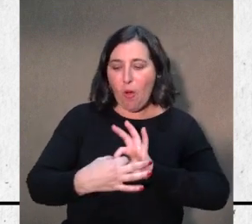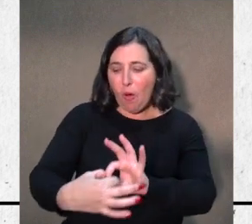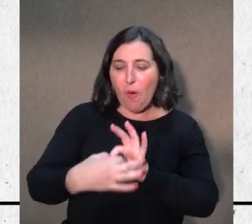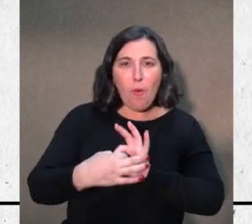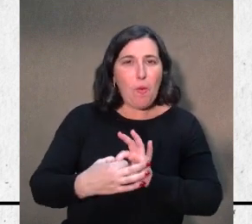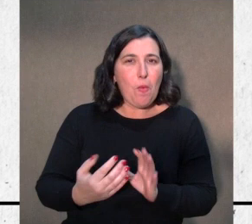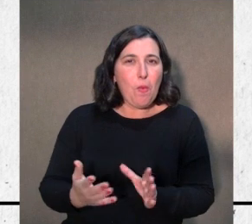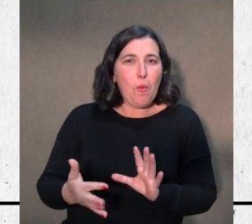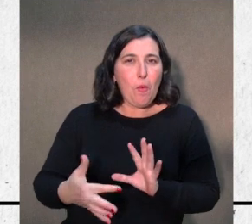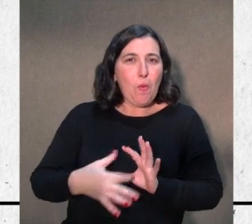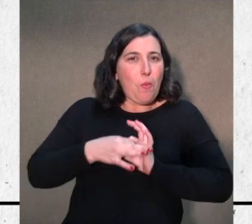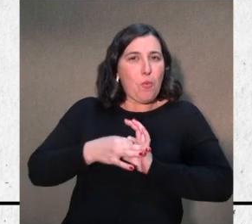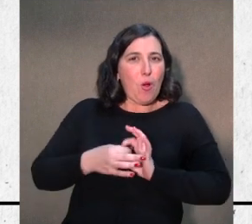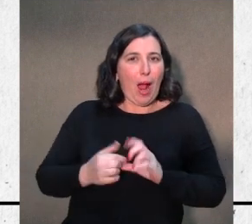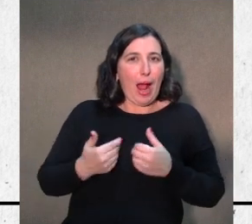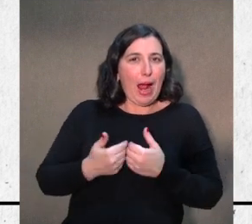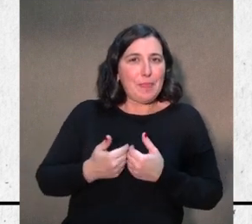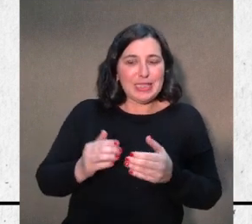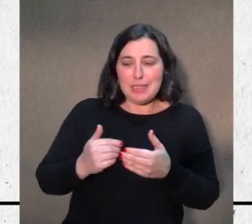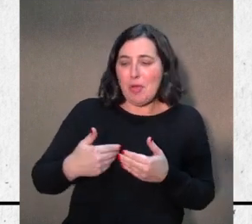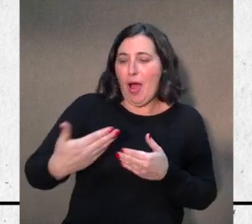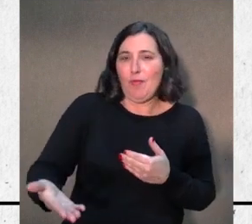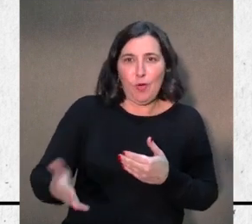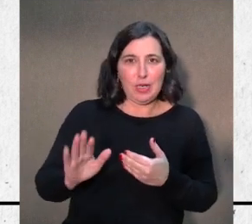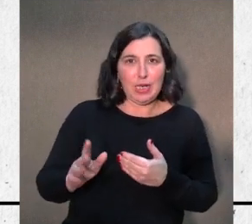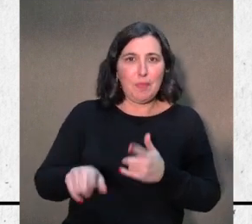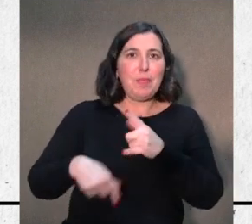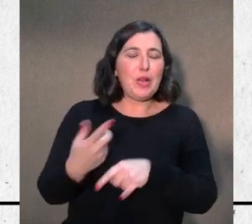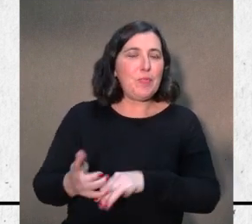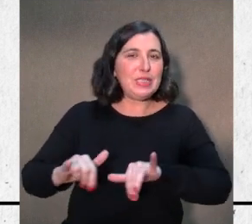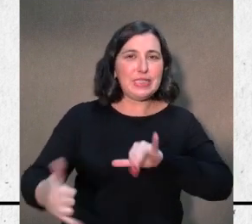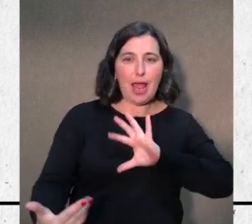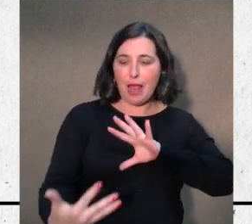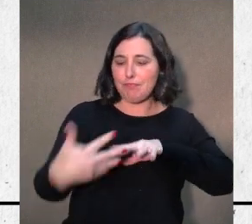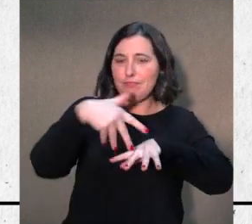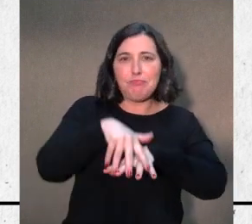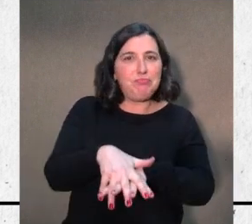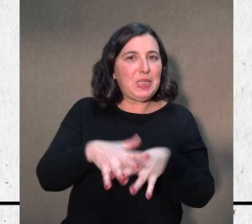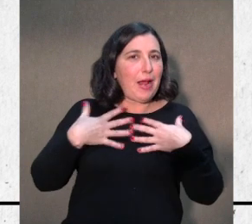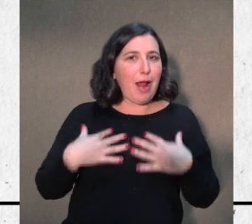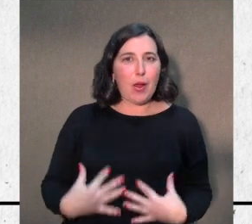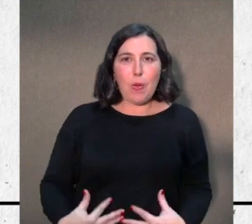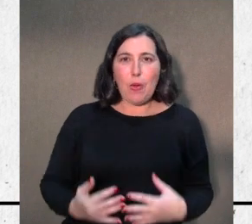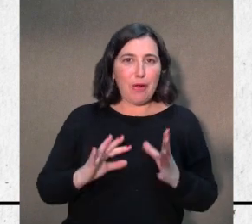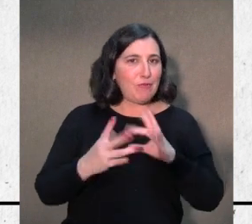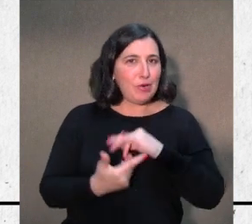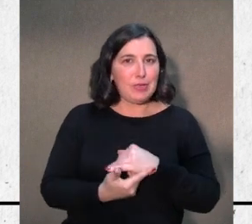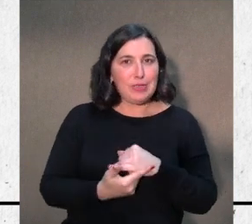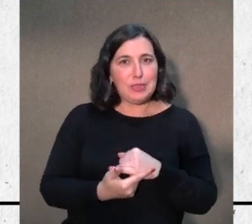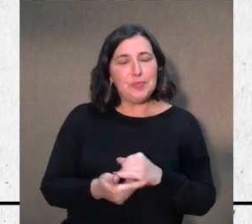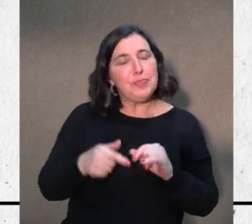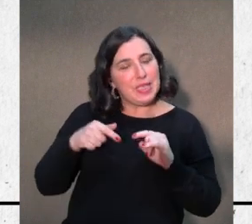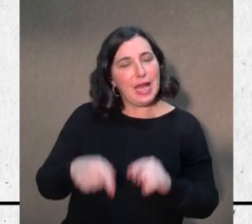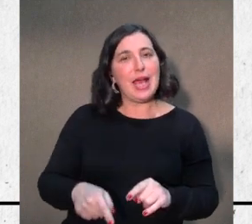ya está incorporado en el cuerpo de uno. Y bueno, un poco ahí fue mi encuentro con la música y cómo empecé. Mi familia